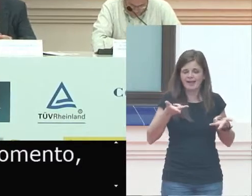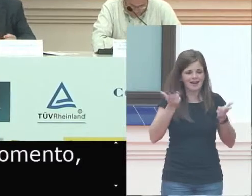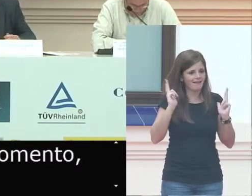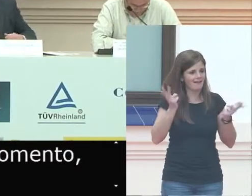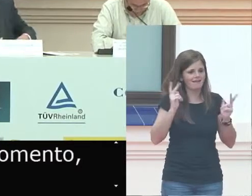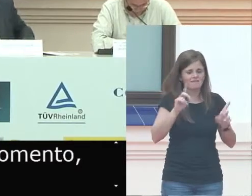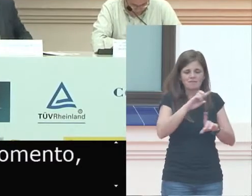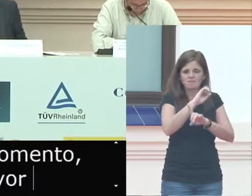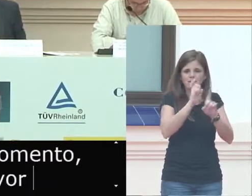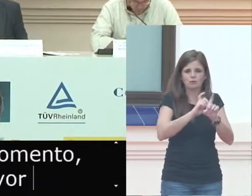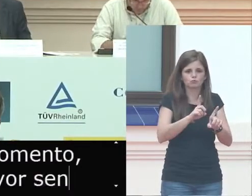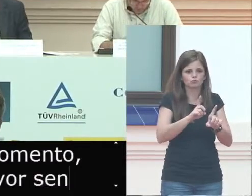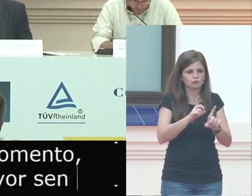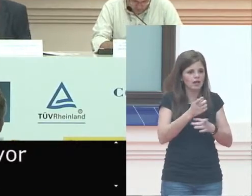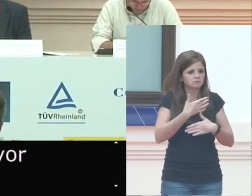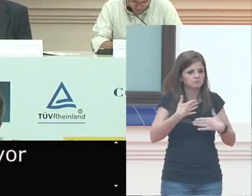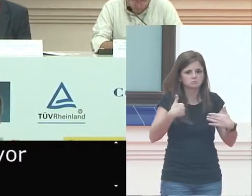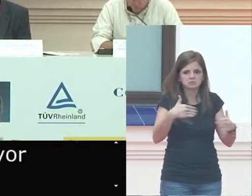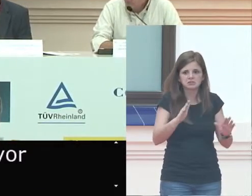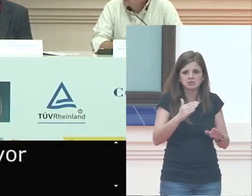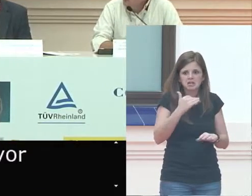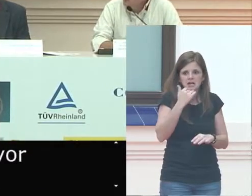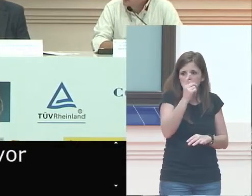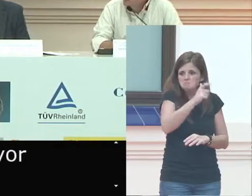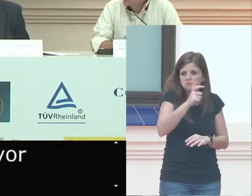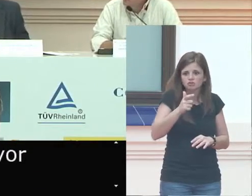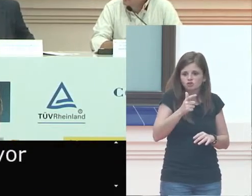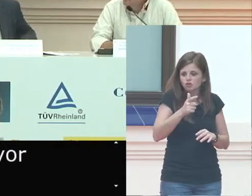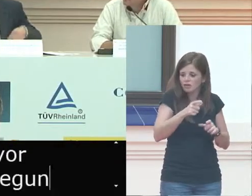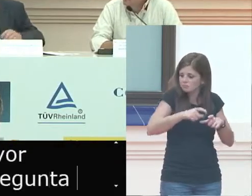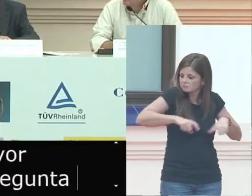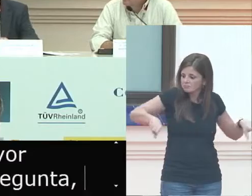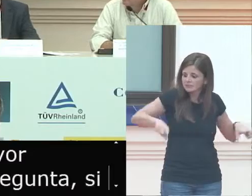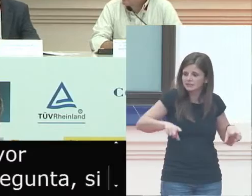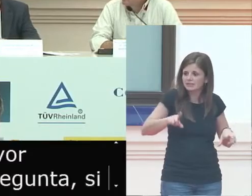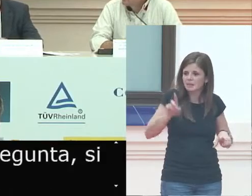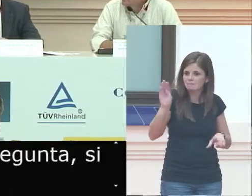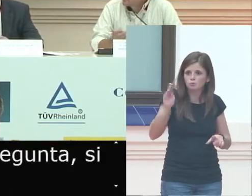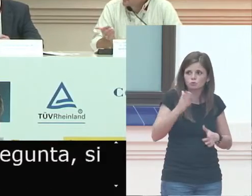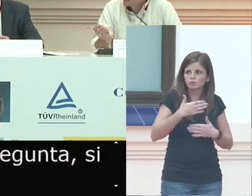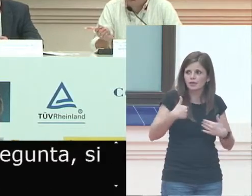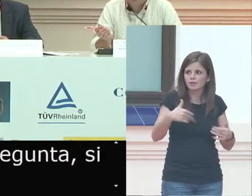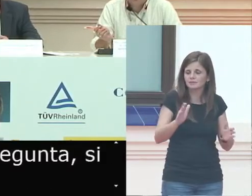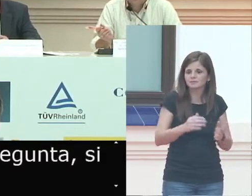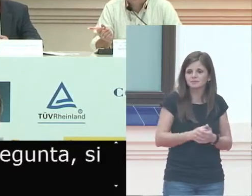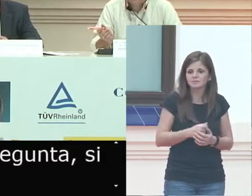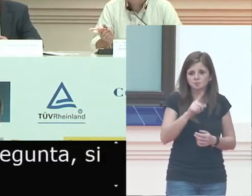alguna pregunta, si queréis dirigiros a cualquiera de los miembros de la mesa.